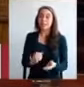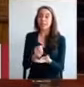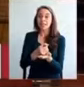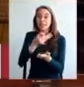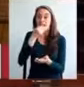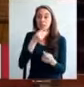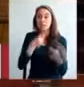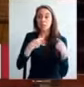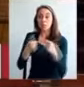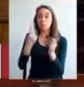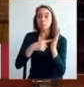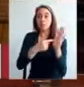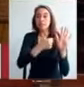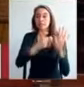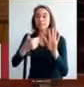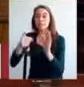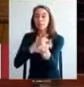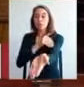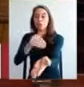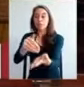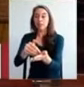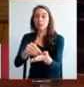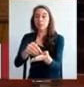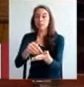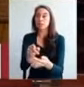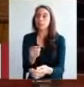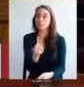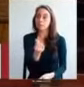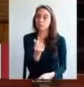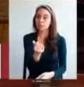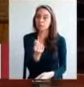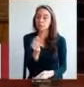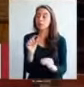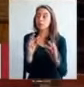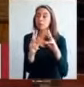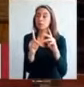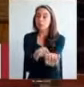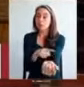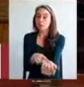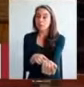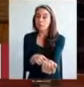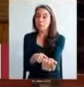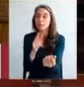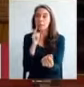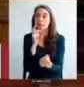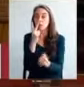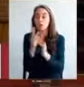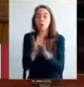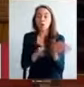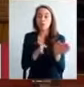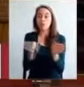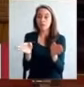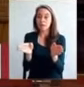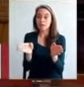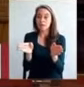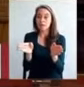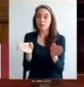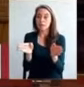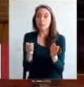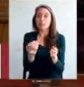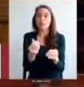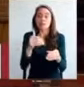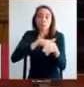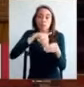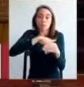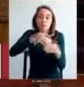tratamiento cuesta 1.600 millones de pesos y las familias tienen dos caminos principales uno es